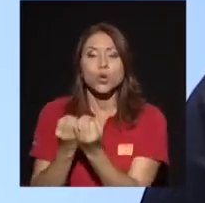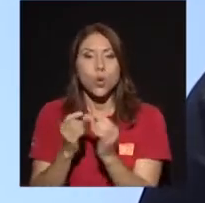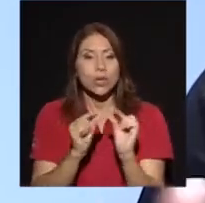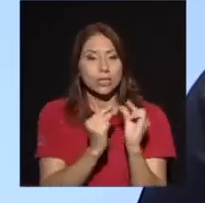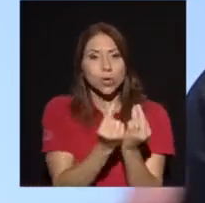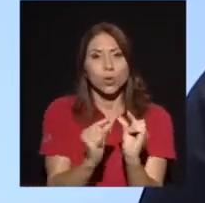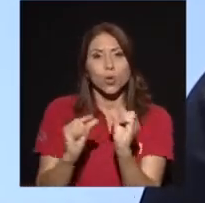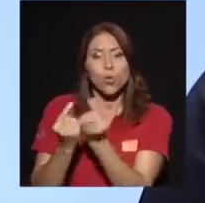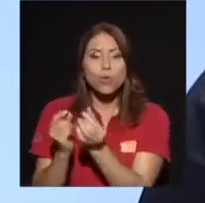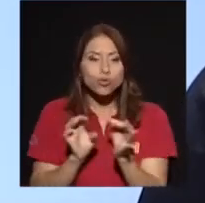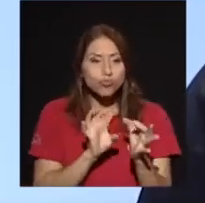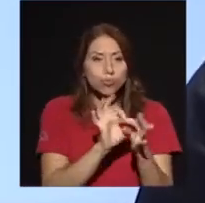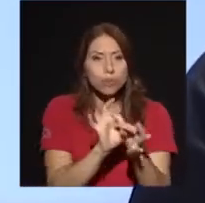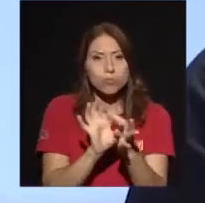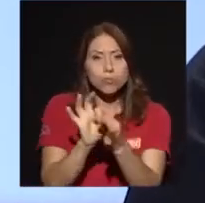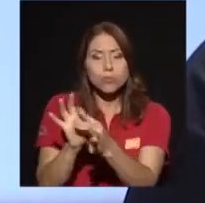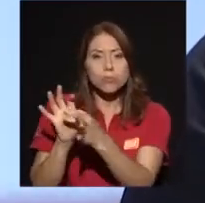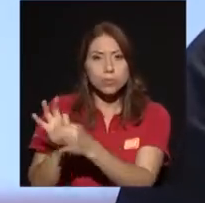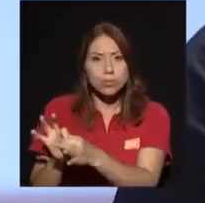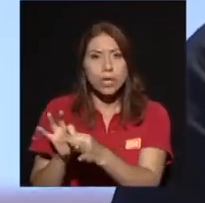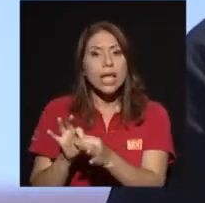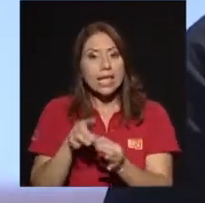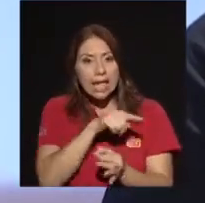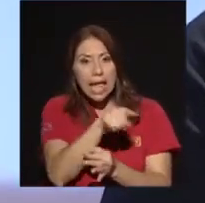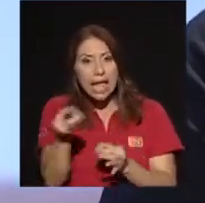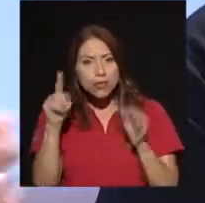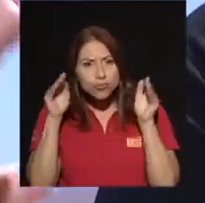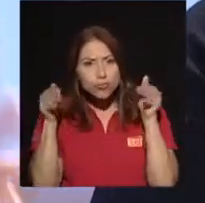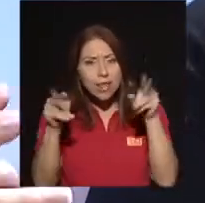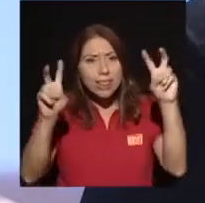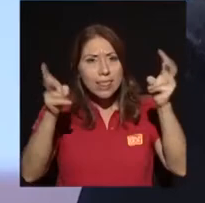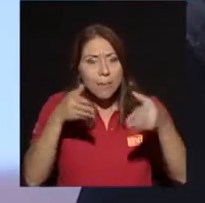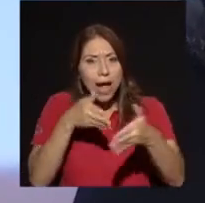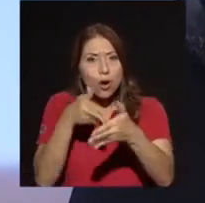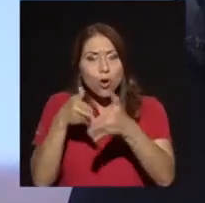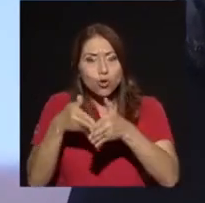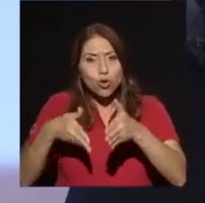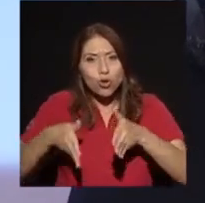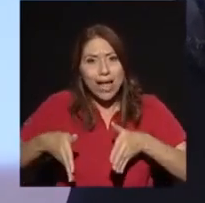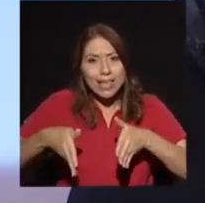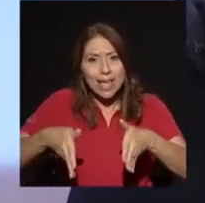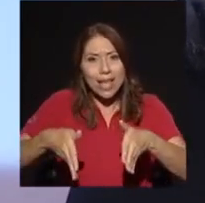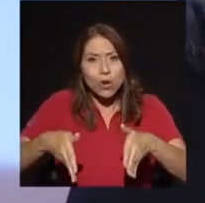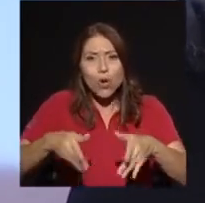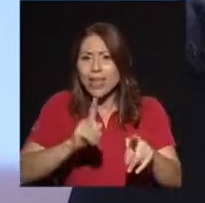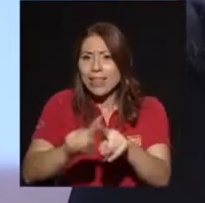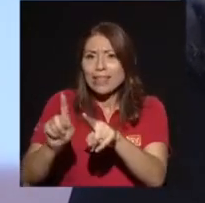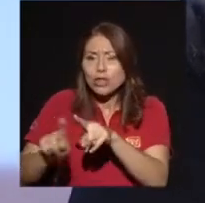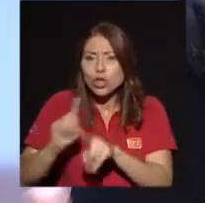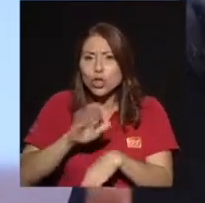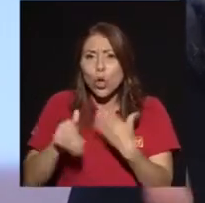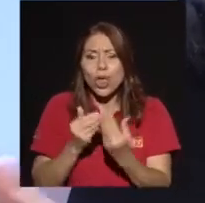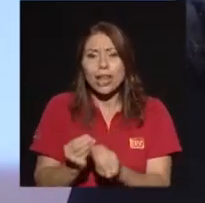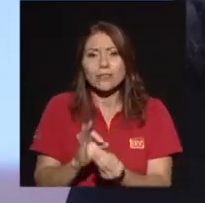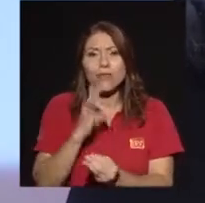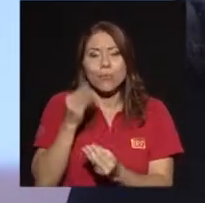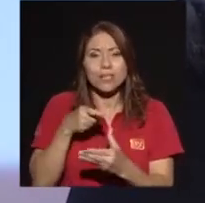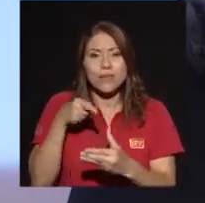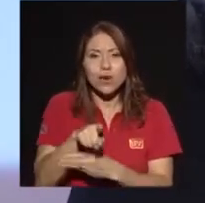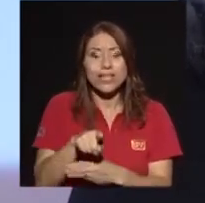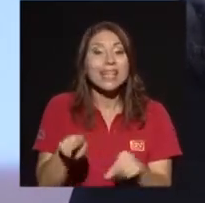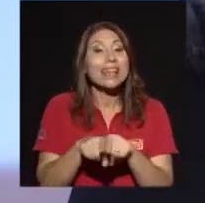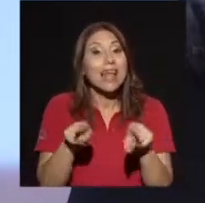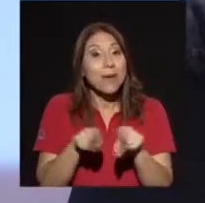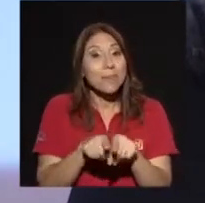tema, ¿verdad?, que abordamos, que es el acoso callejero y también todas las formas de violencia, sino que también se dé una unión